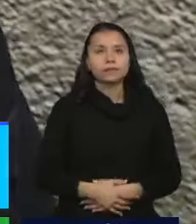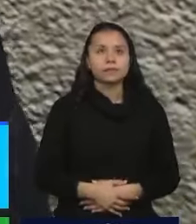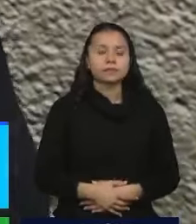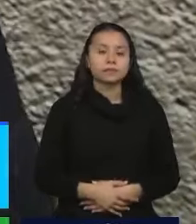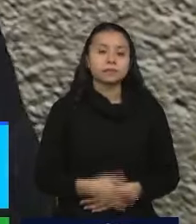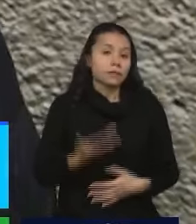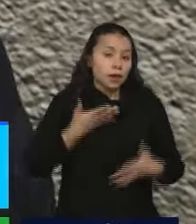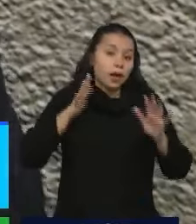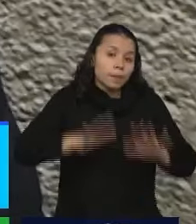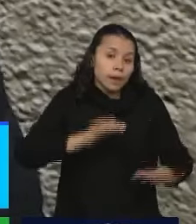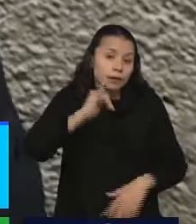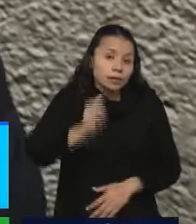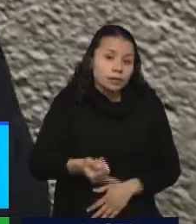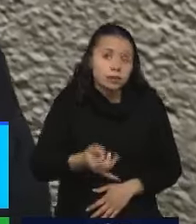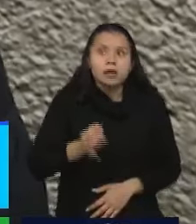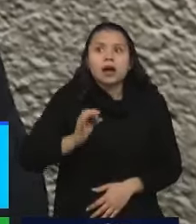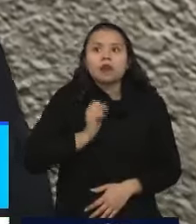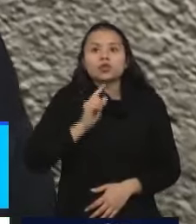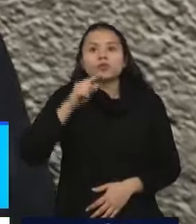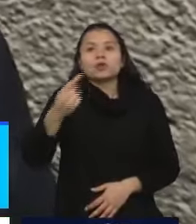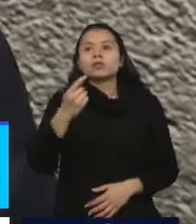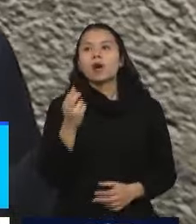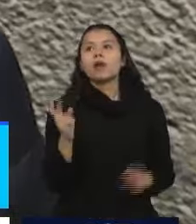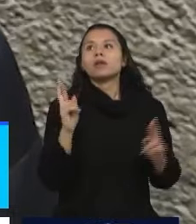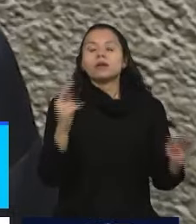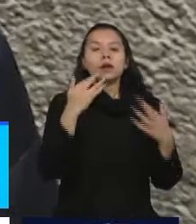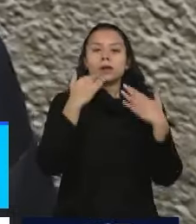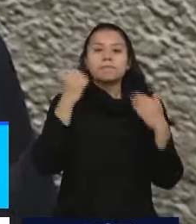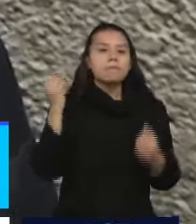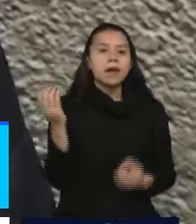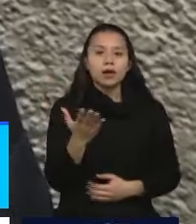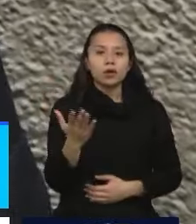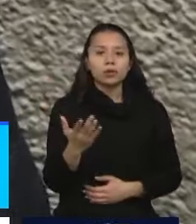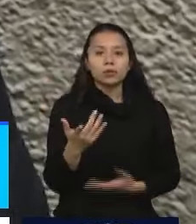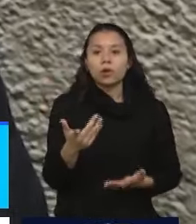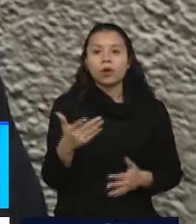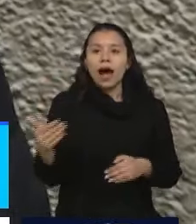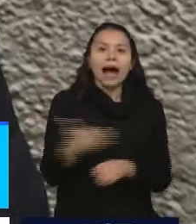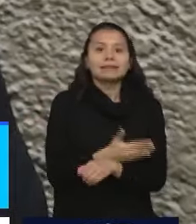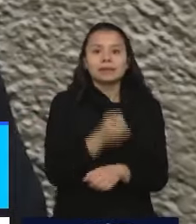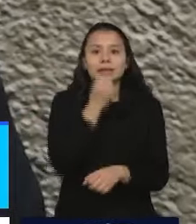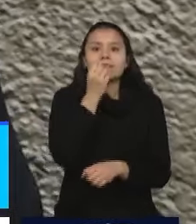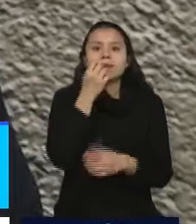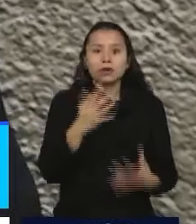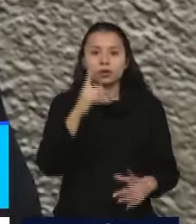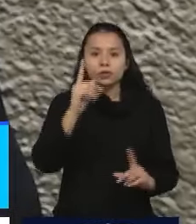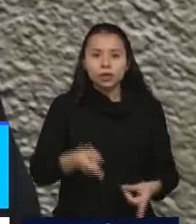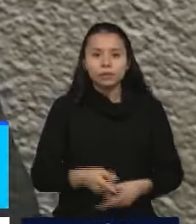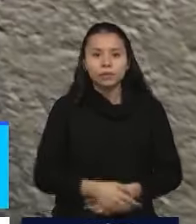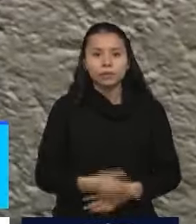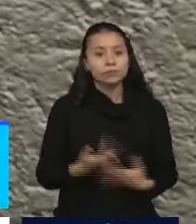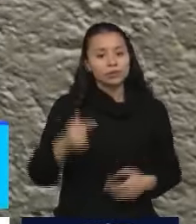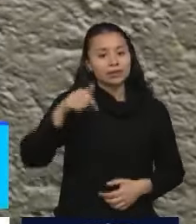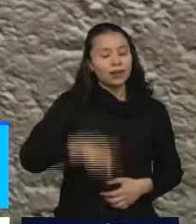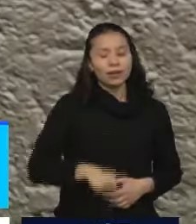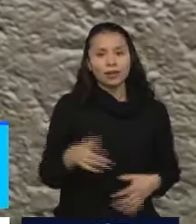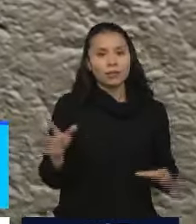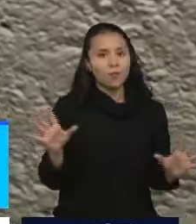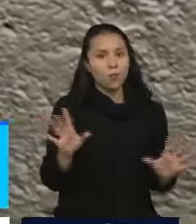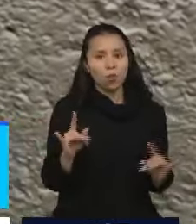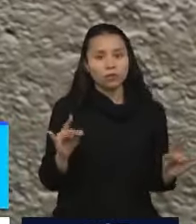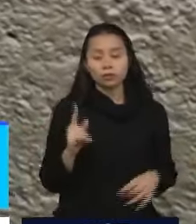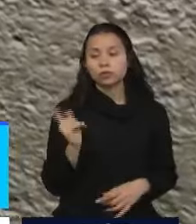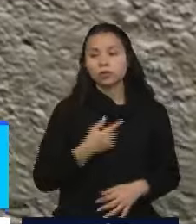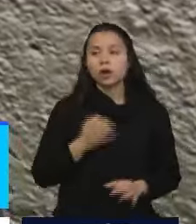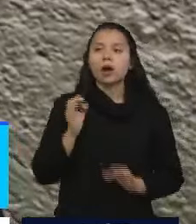idea es que mejore para el año que viene o lo antes posible. Porque sí está duro, como te reiteré recién, está complicado. Hemos esperado muchos años,